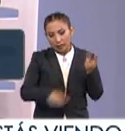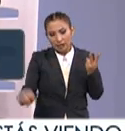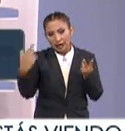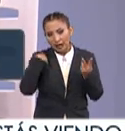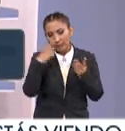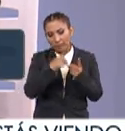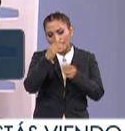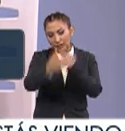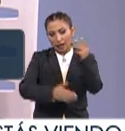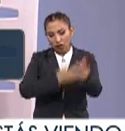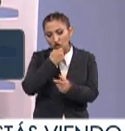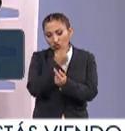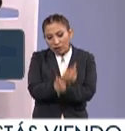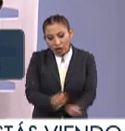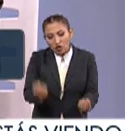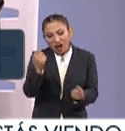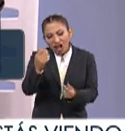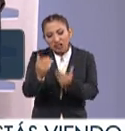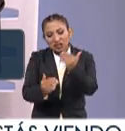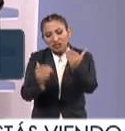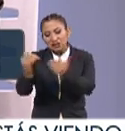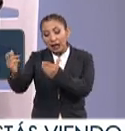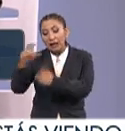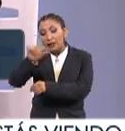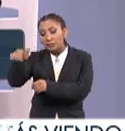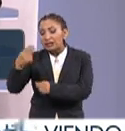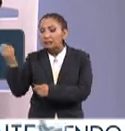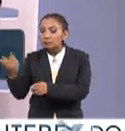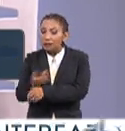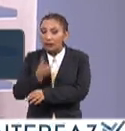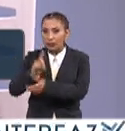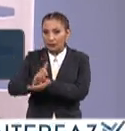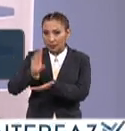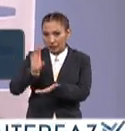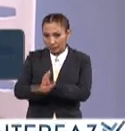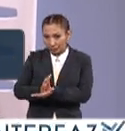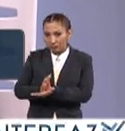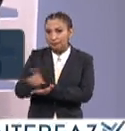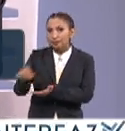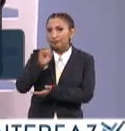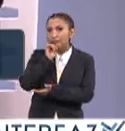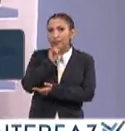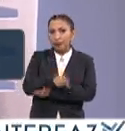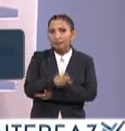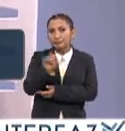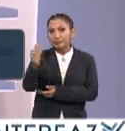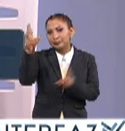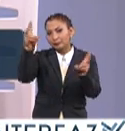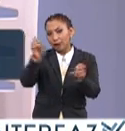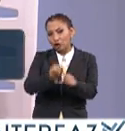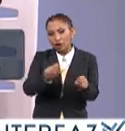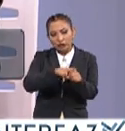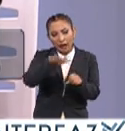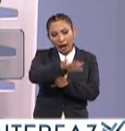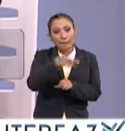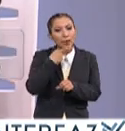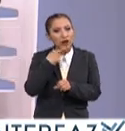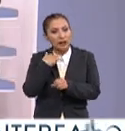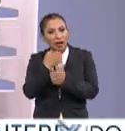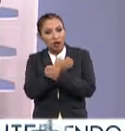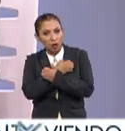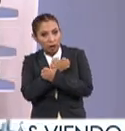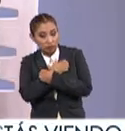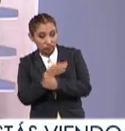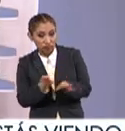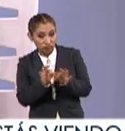el desarrollo del niño y luego el proceso de discapacidad, así como la cuestión social, la política